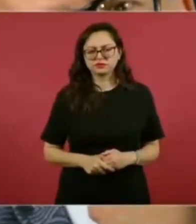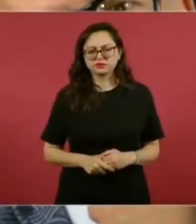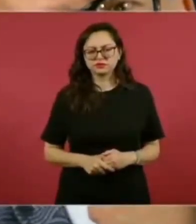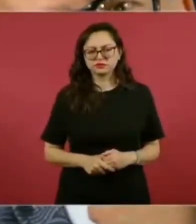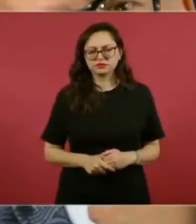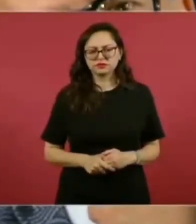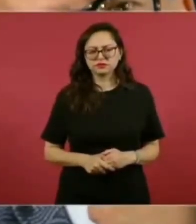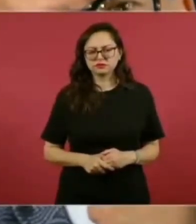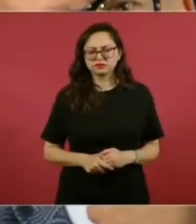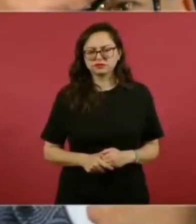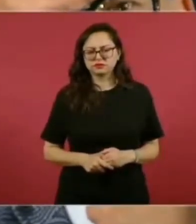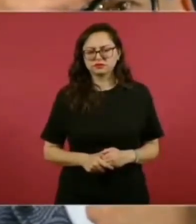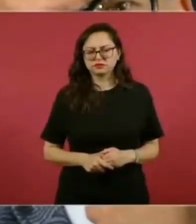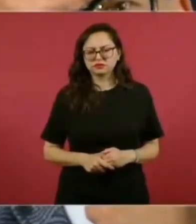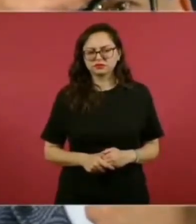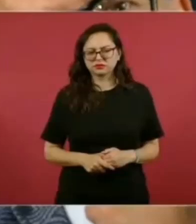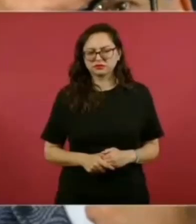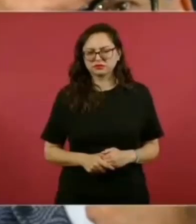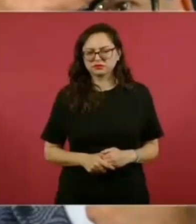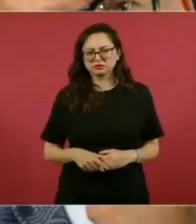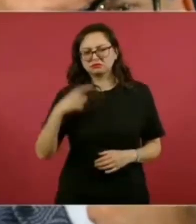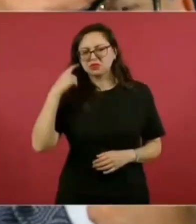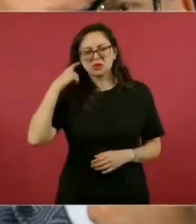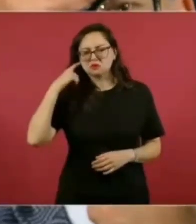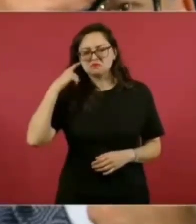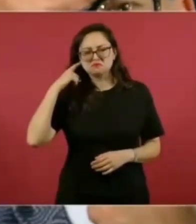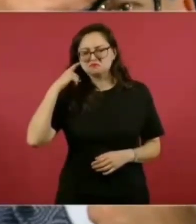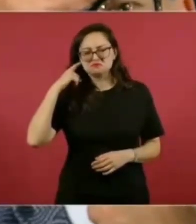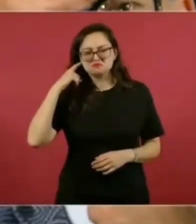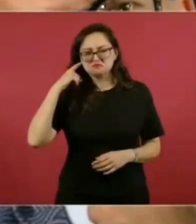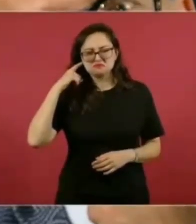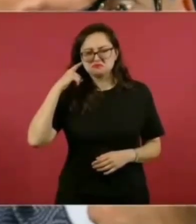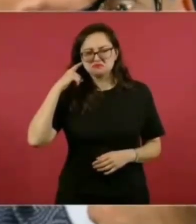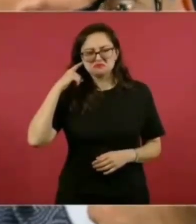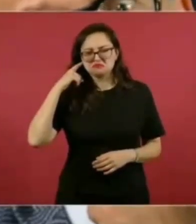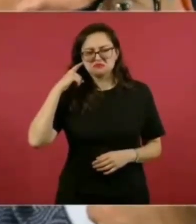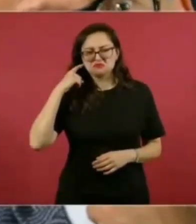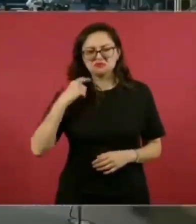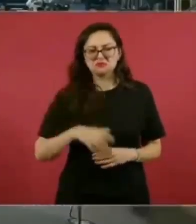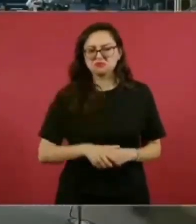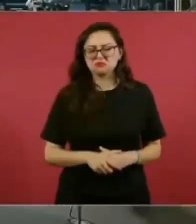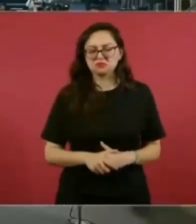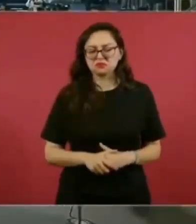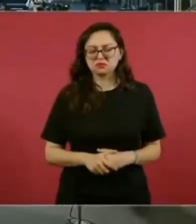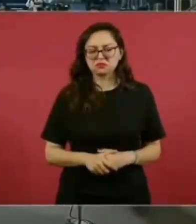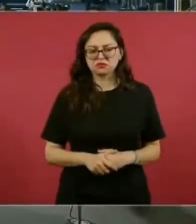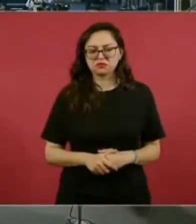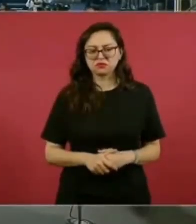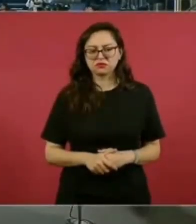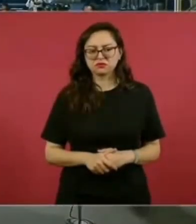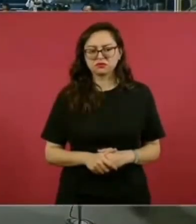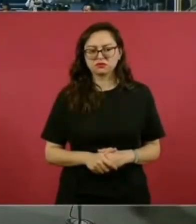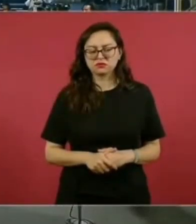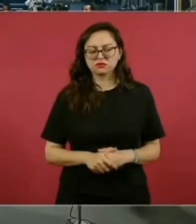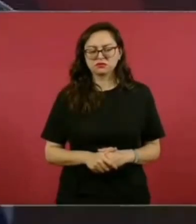Genaro García Luna en su carta, ¿también formarían parte de todo esto? Sí, sí, hay